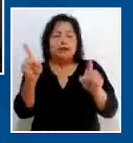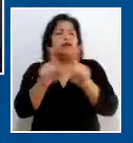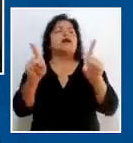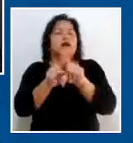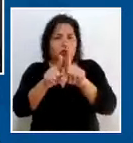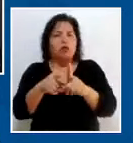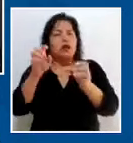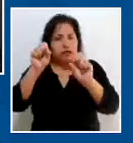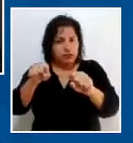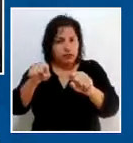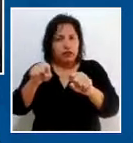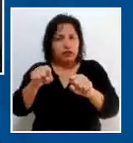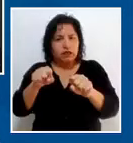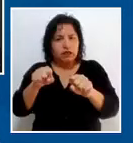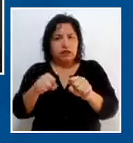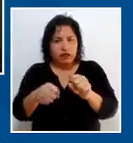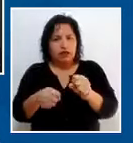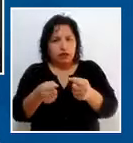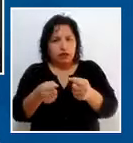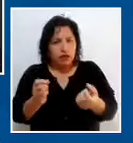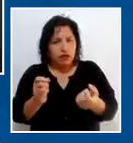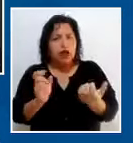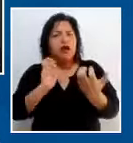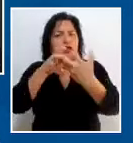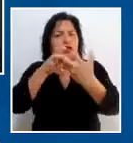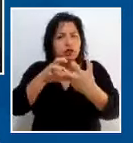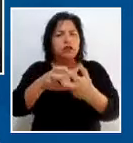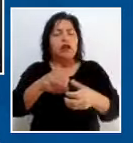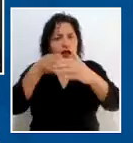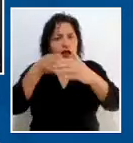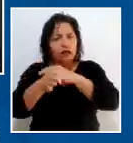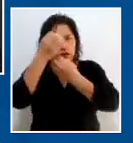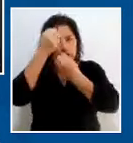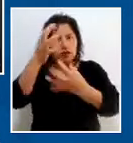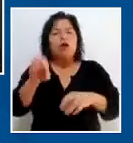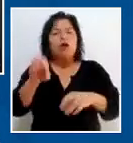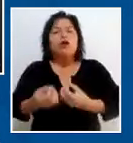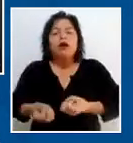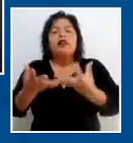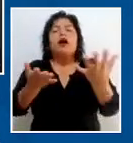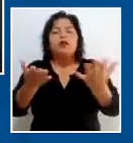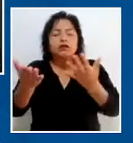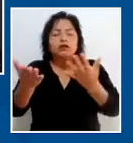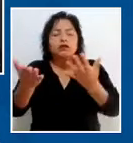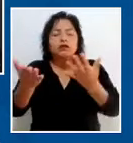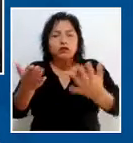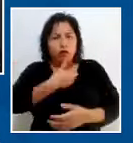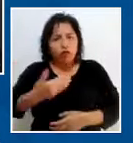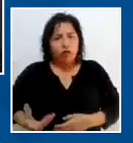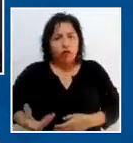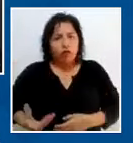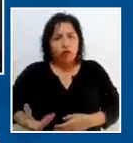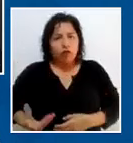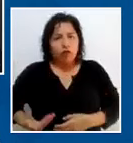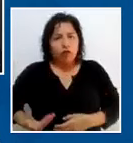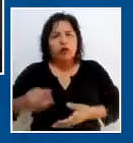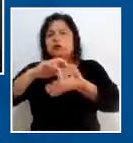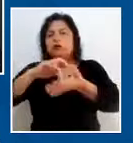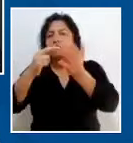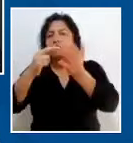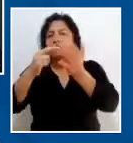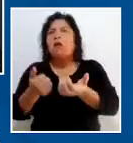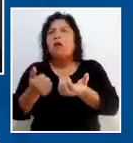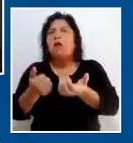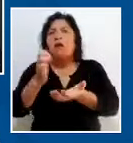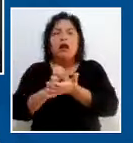están sujetas al acceso a la información porque brindan un servicio público que es la educación, ¿no? Y ahí podemos encontrar a